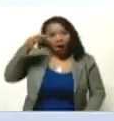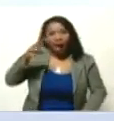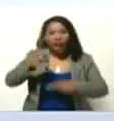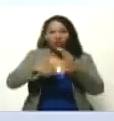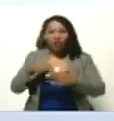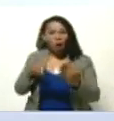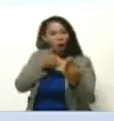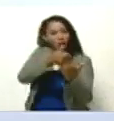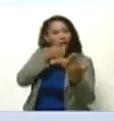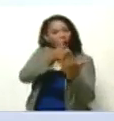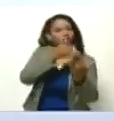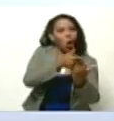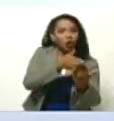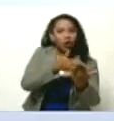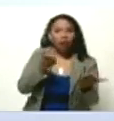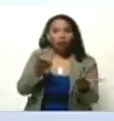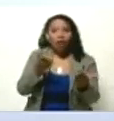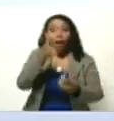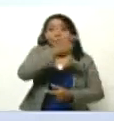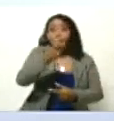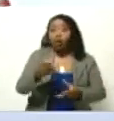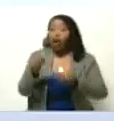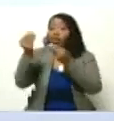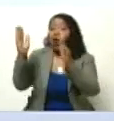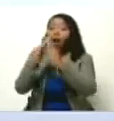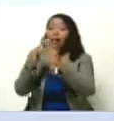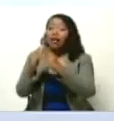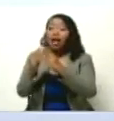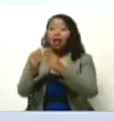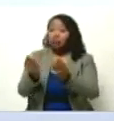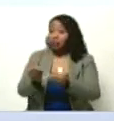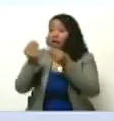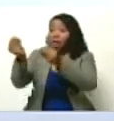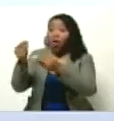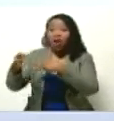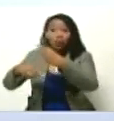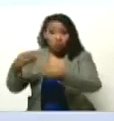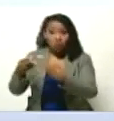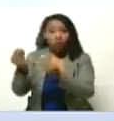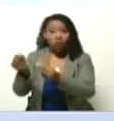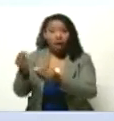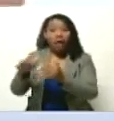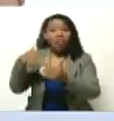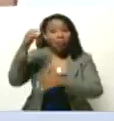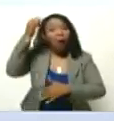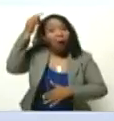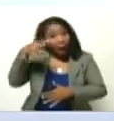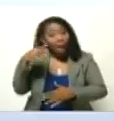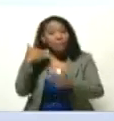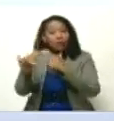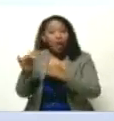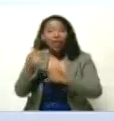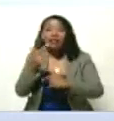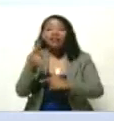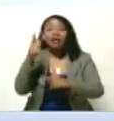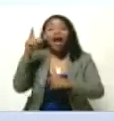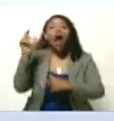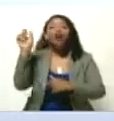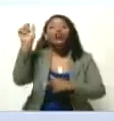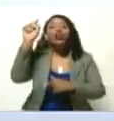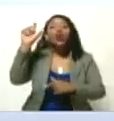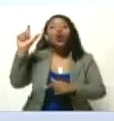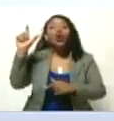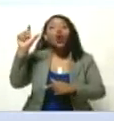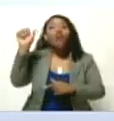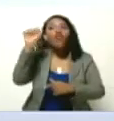de ellos. Gente que le entregaron una vivienda, se la entregó la revolución, y después creyeron el mensaje que salía en Globovisión que le íbamos a quitar la vivienda